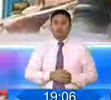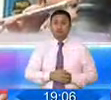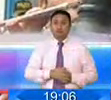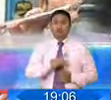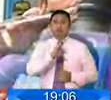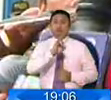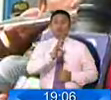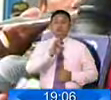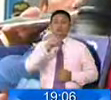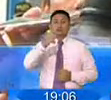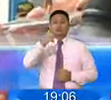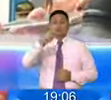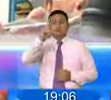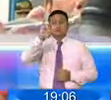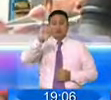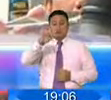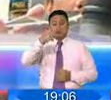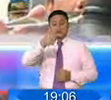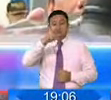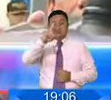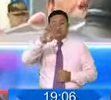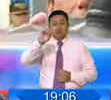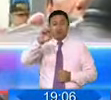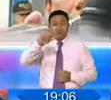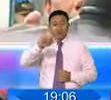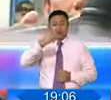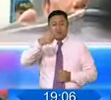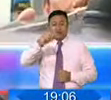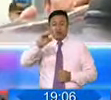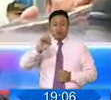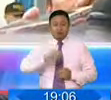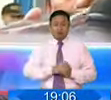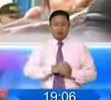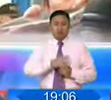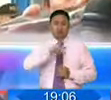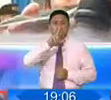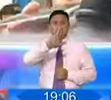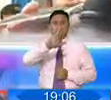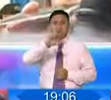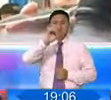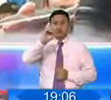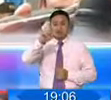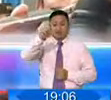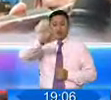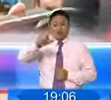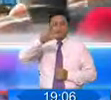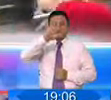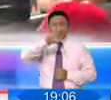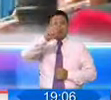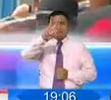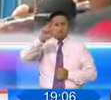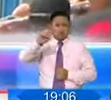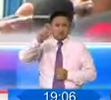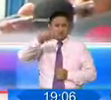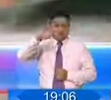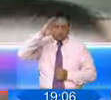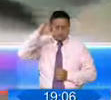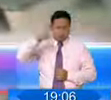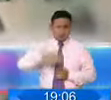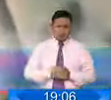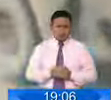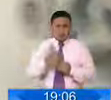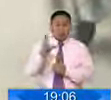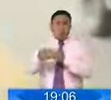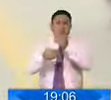del GIR, 75 del GEMA, 75 del GOE, son 300 fuerzas especiales más 320, fuera de la policía normal. En